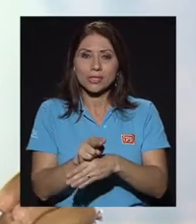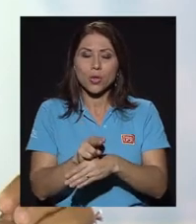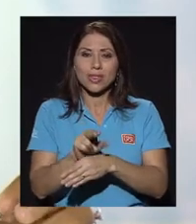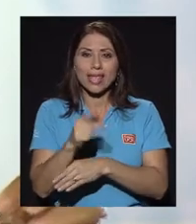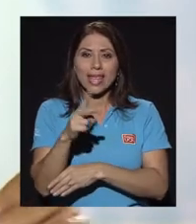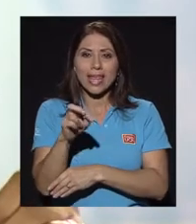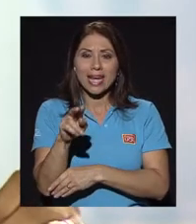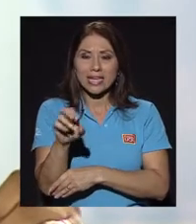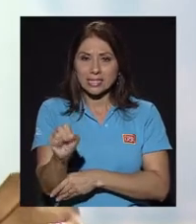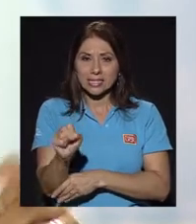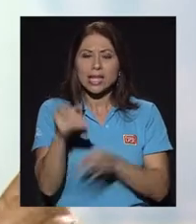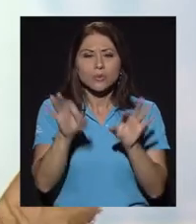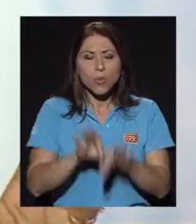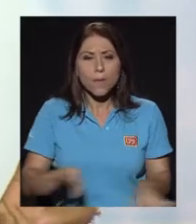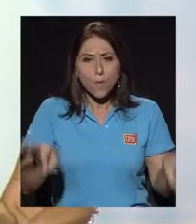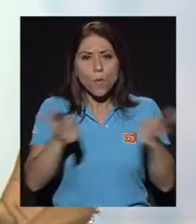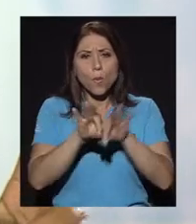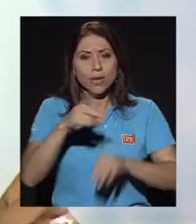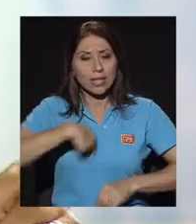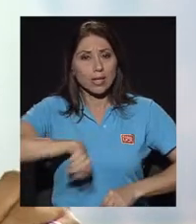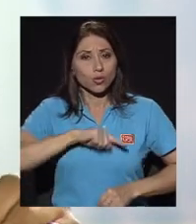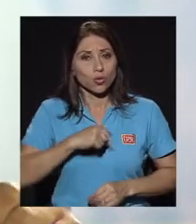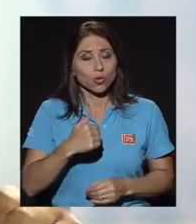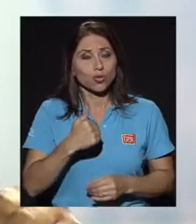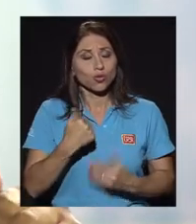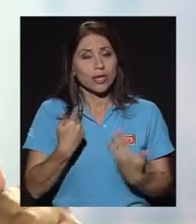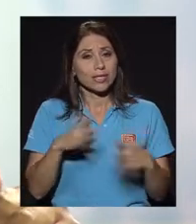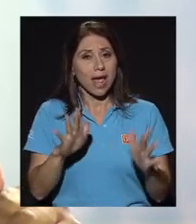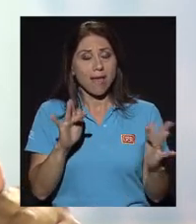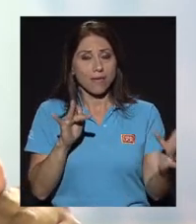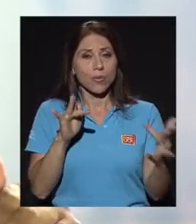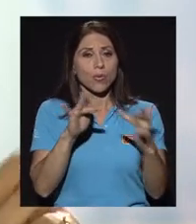tenemos, es muy importante, tenemos combinación